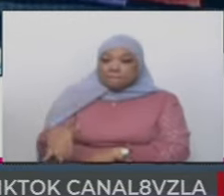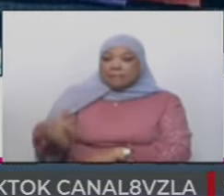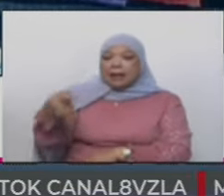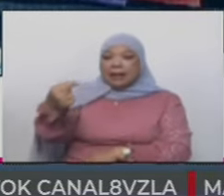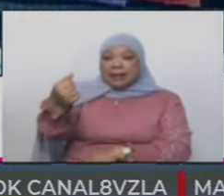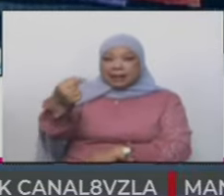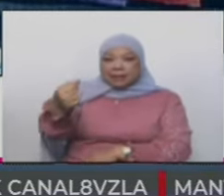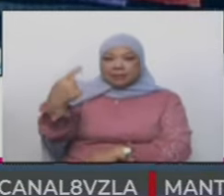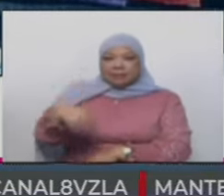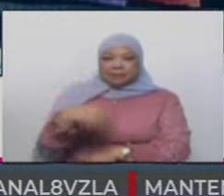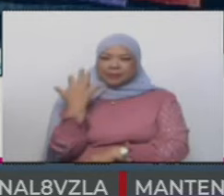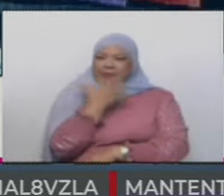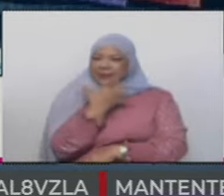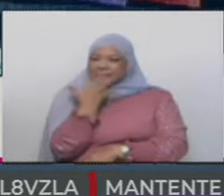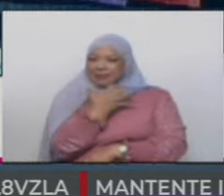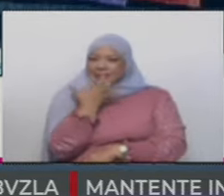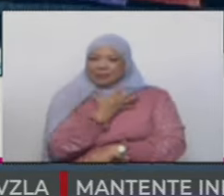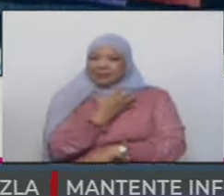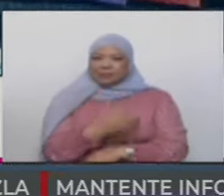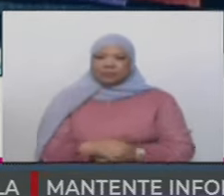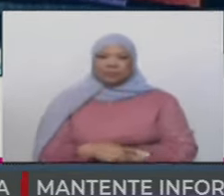Mira la cara que pone.